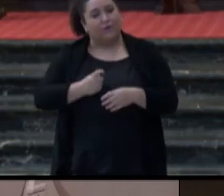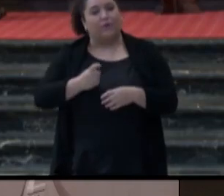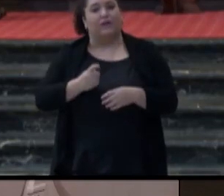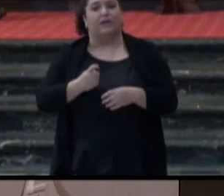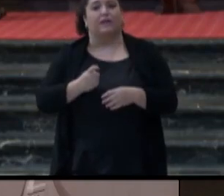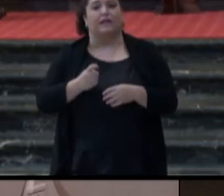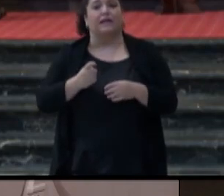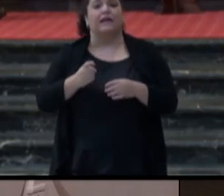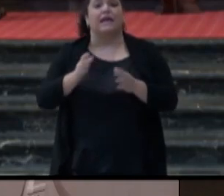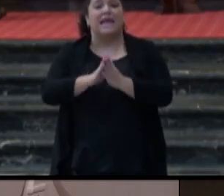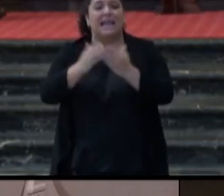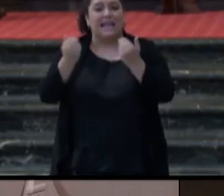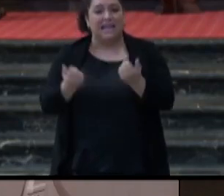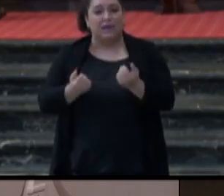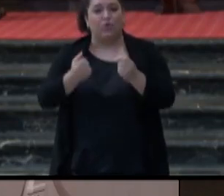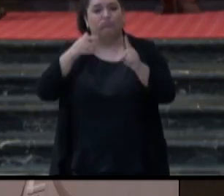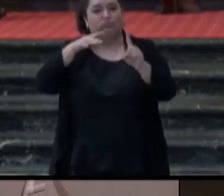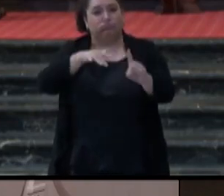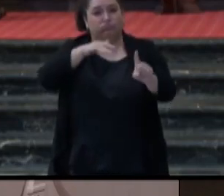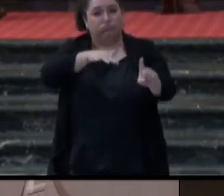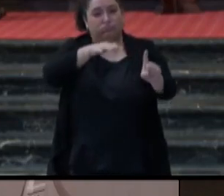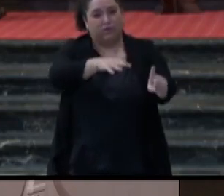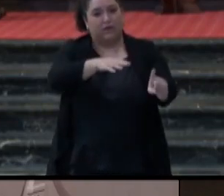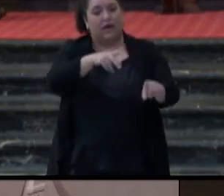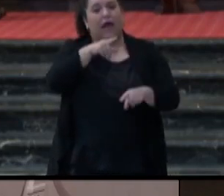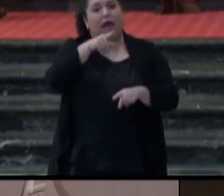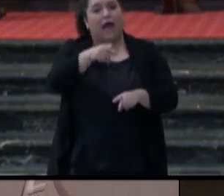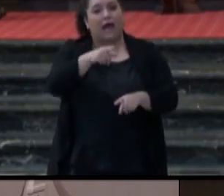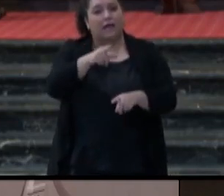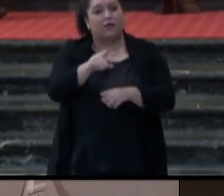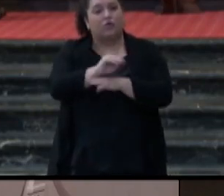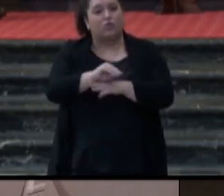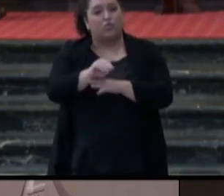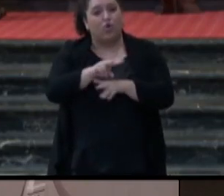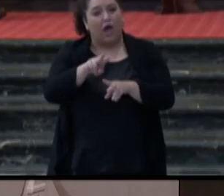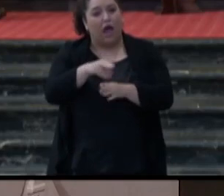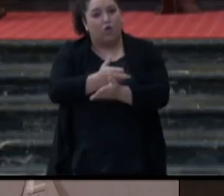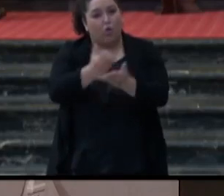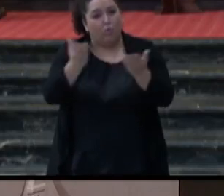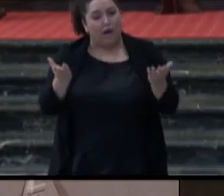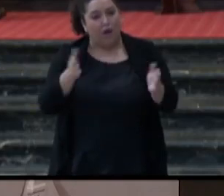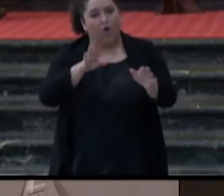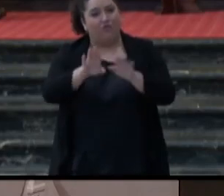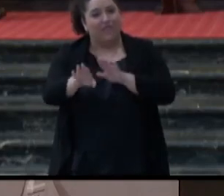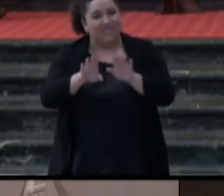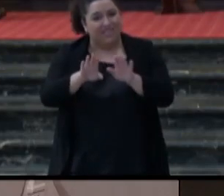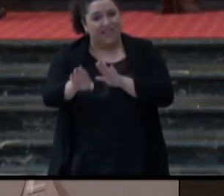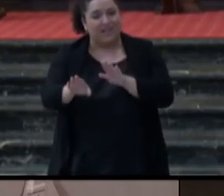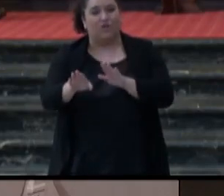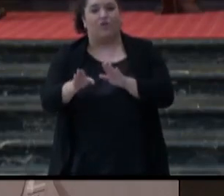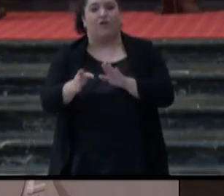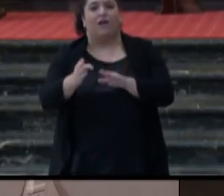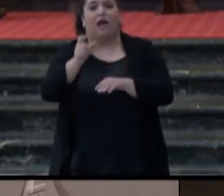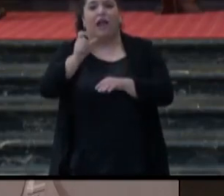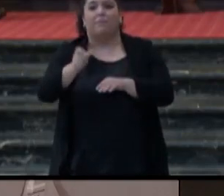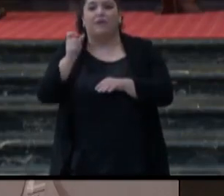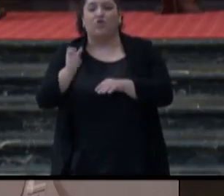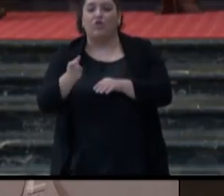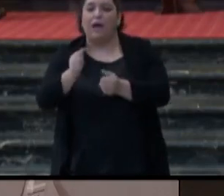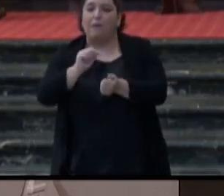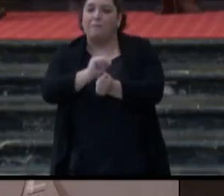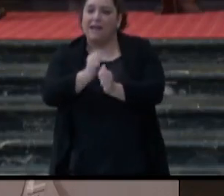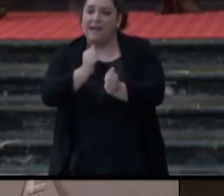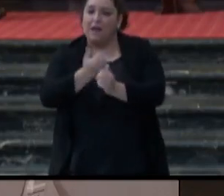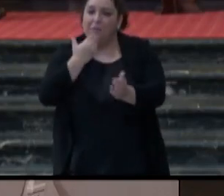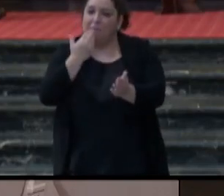del Éxodo trata bien a tu hermano a tu vecino al que te ha pedido prestado